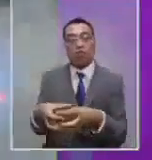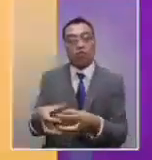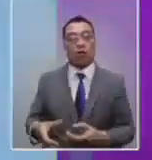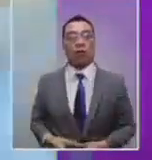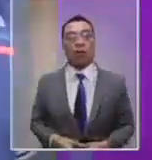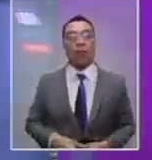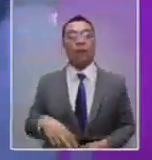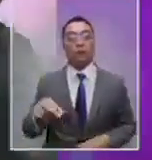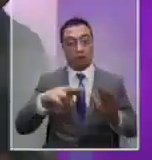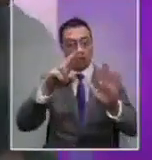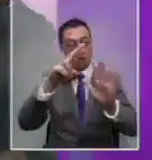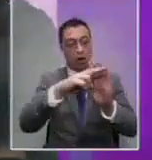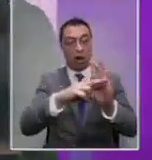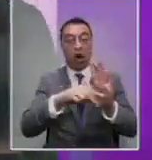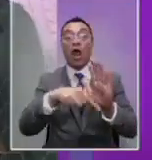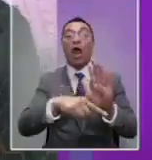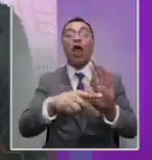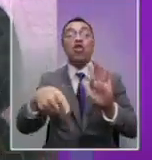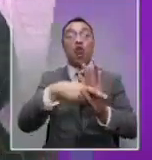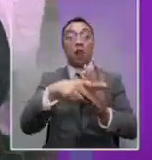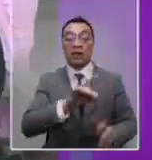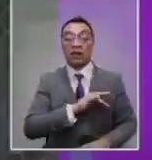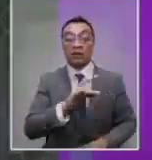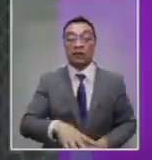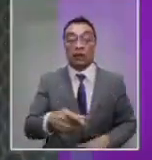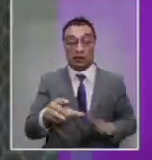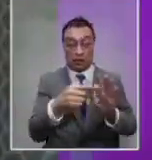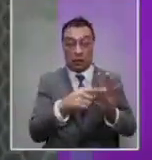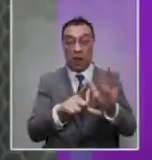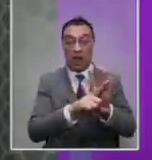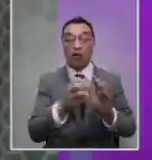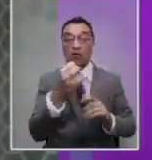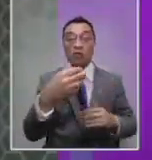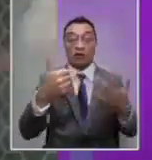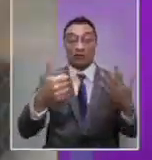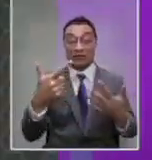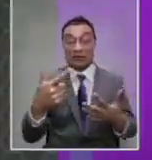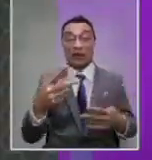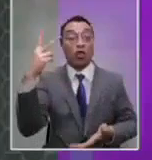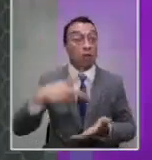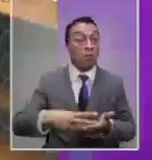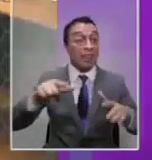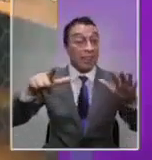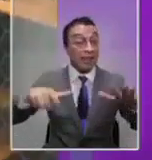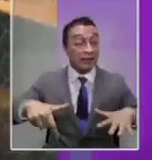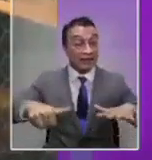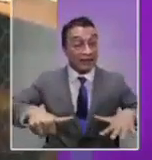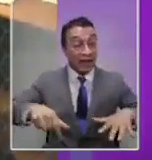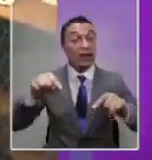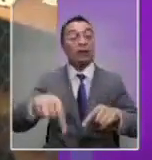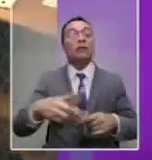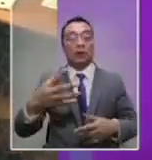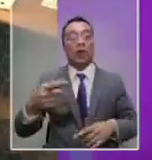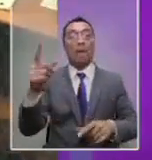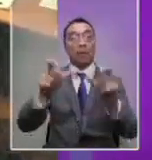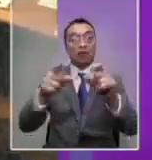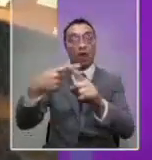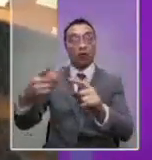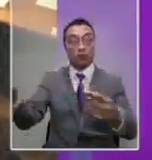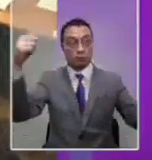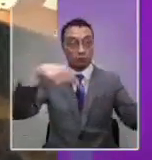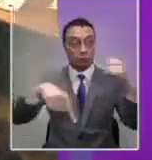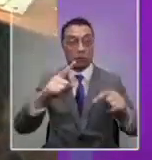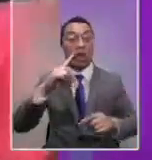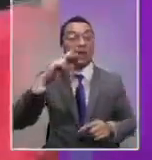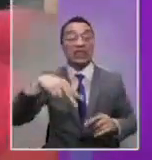conjunto. El marco normativo chileno, a través del decreto número 67 de 2016, incorpora a los inmigrantes en